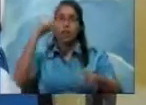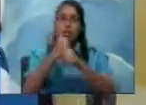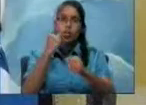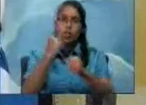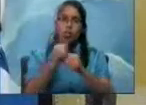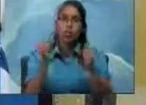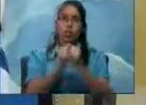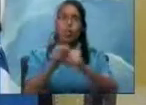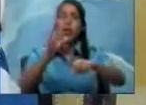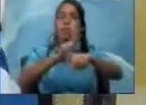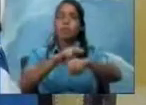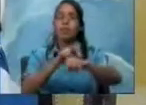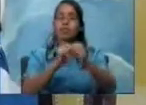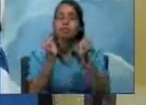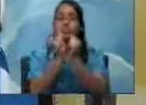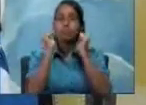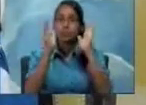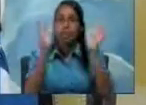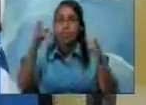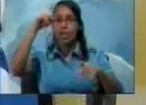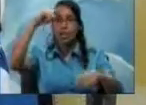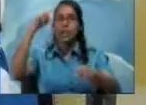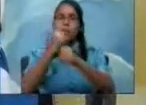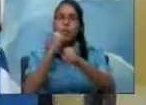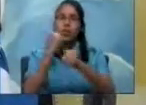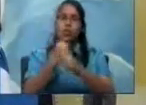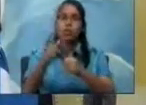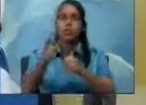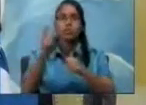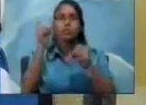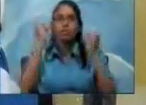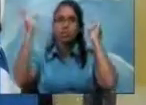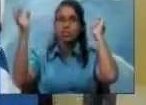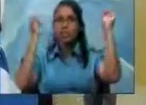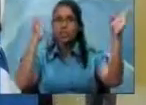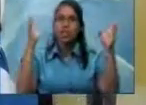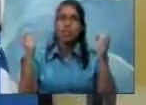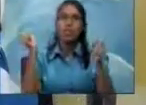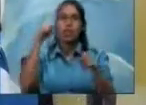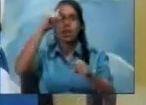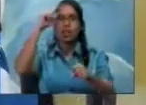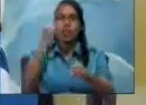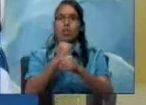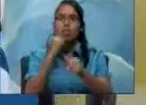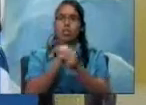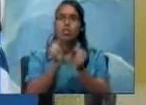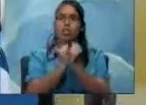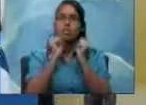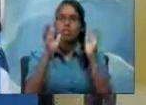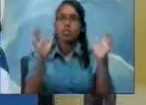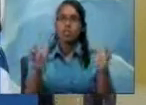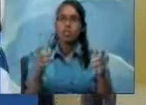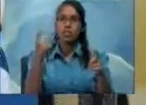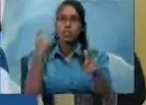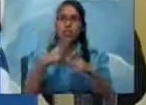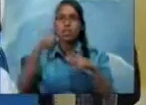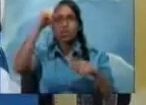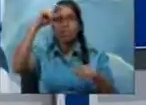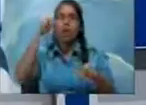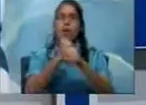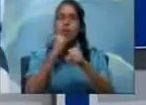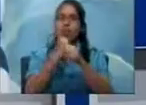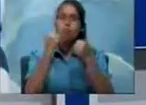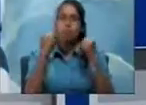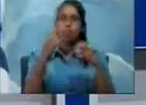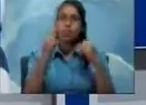trabajó con el hechicero trabajó con el mago trabajó con el masajista trabajó con el psicólogo pero esta noche tenemos